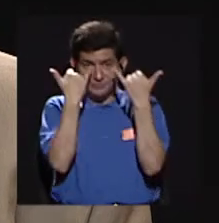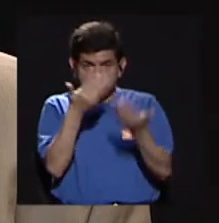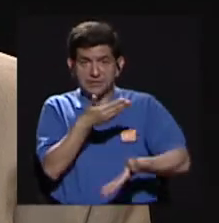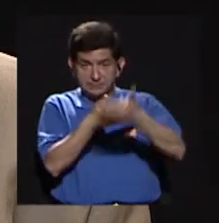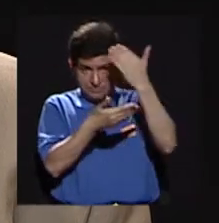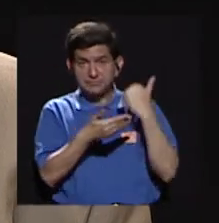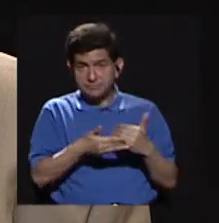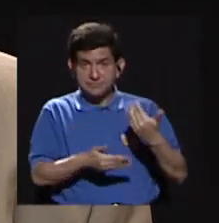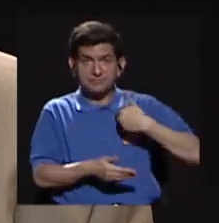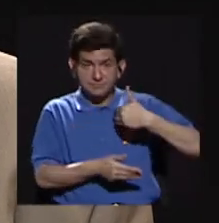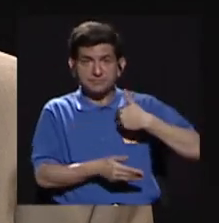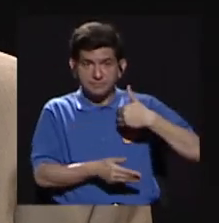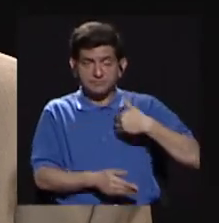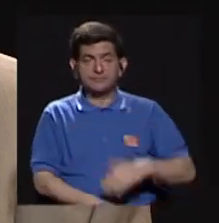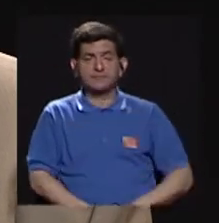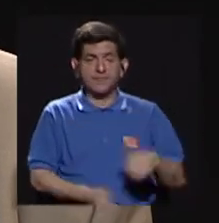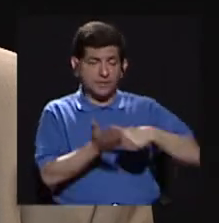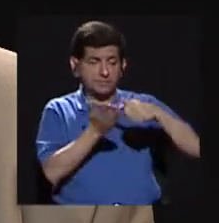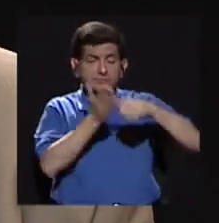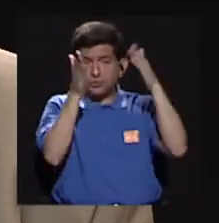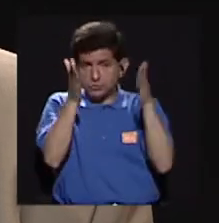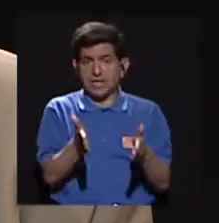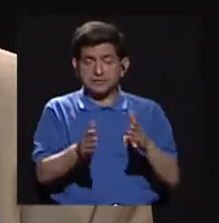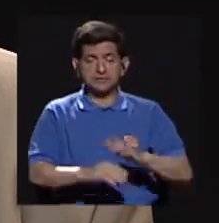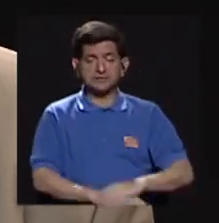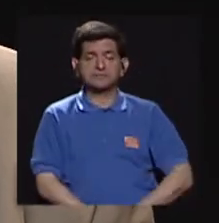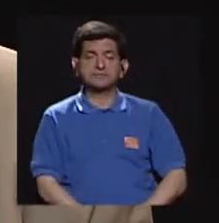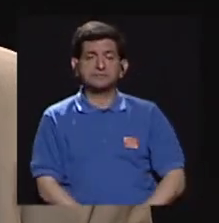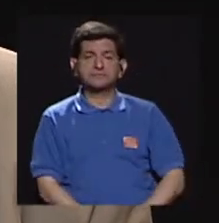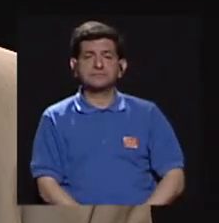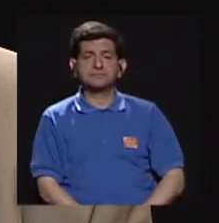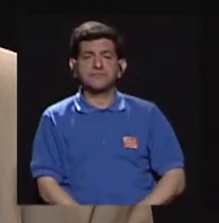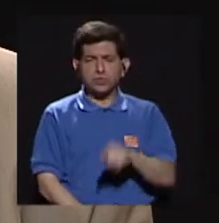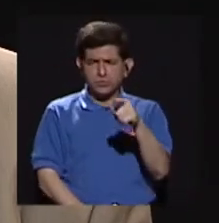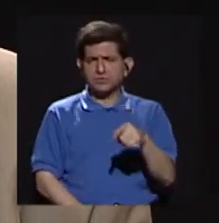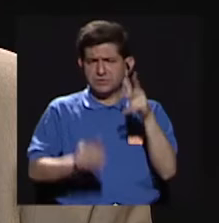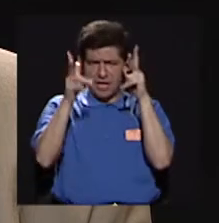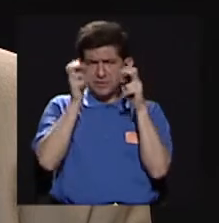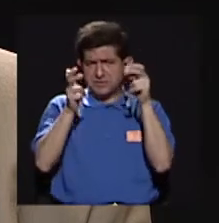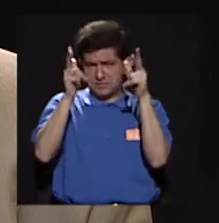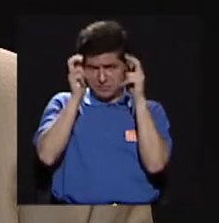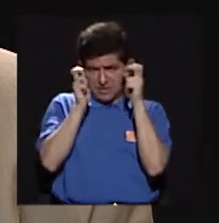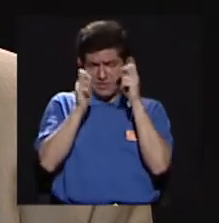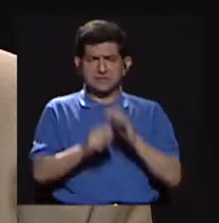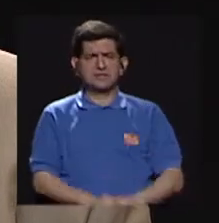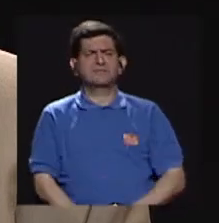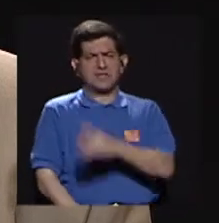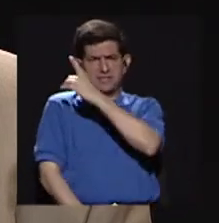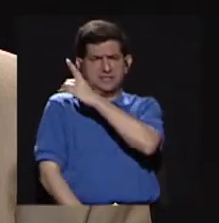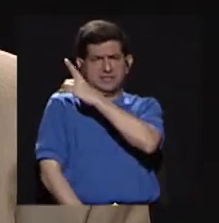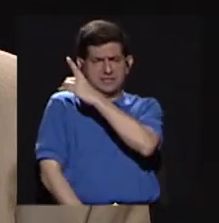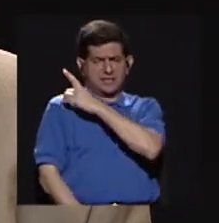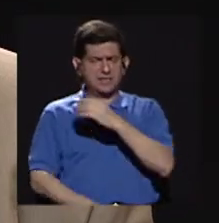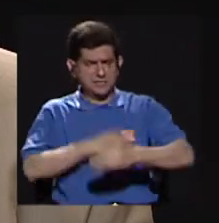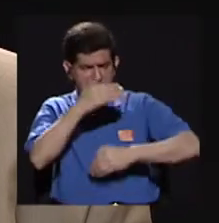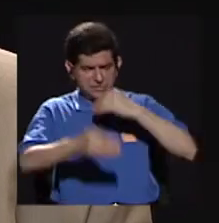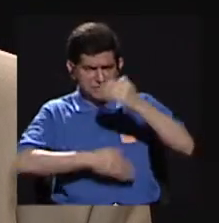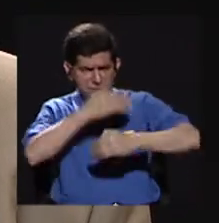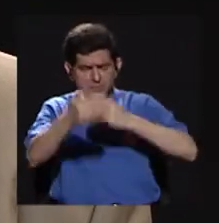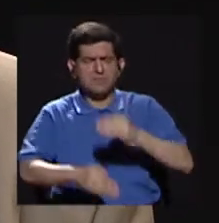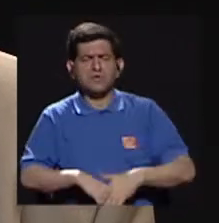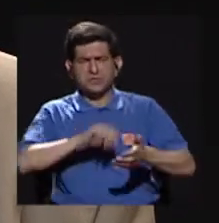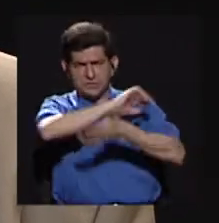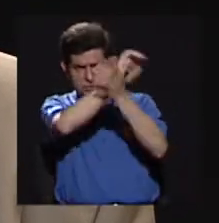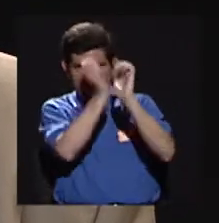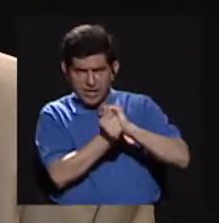planteado para los electores perciben que hay una dirección de cambio y si es así en qué